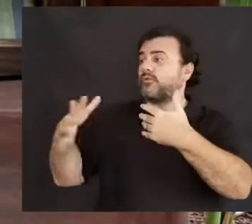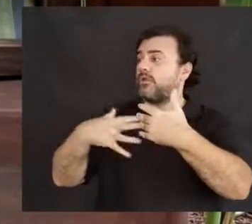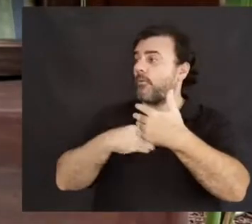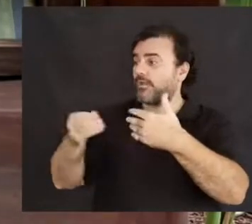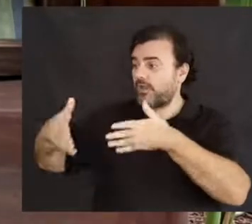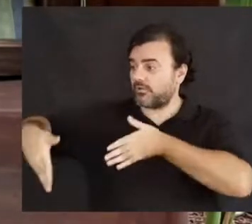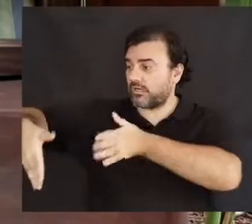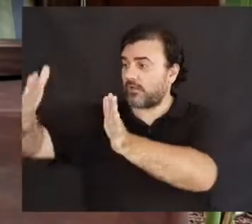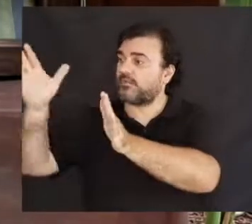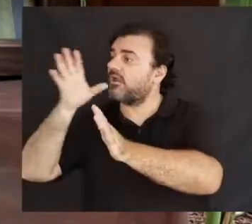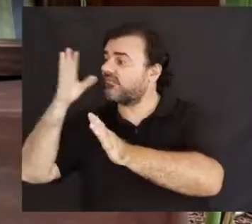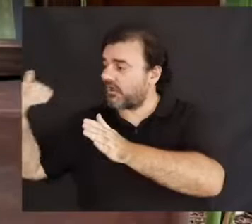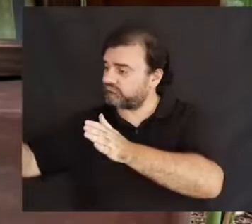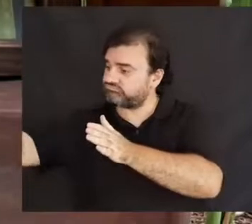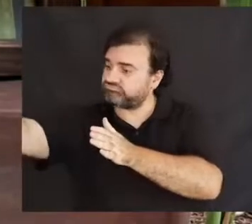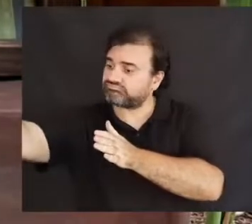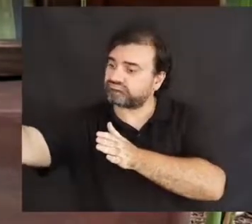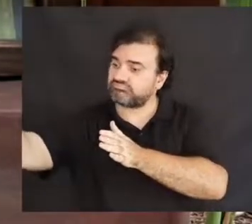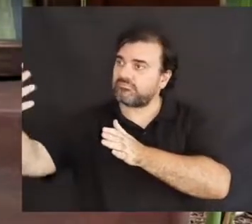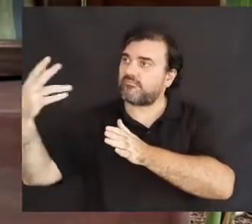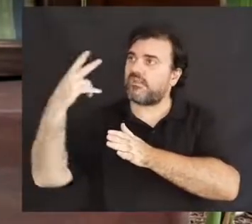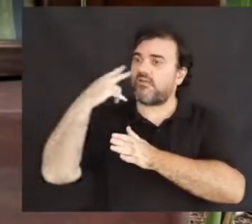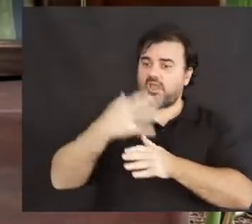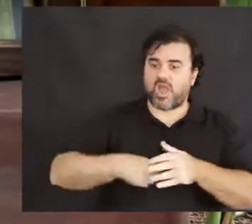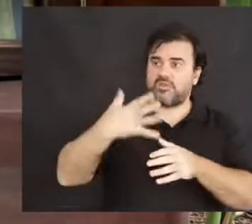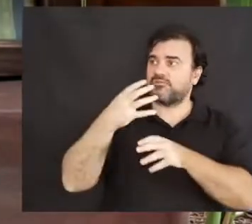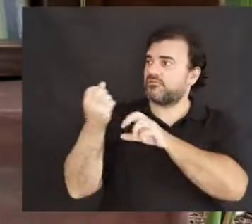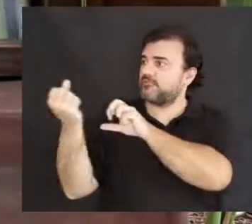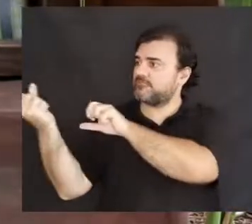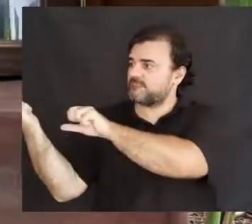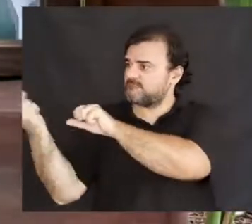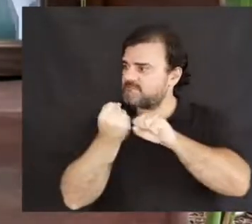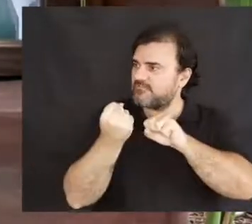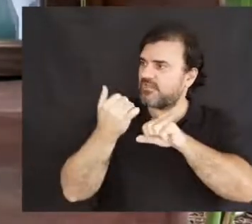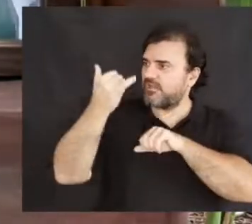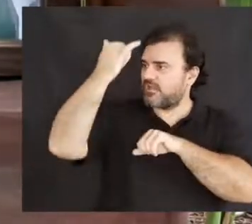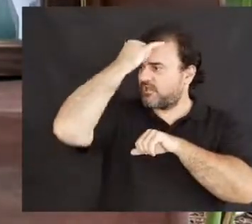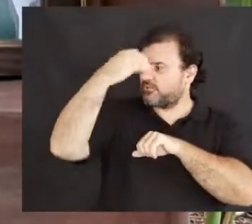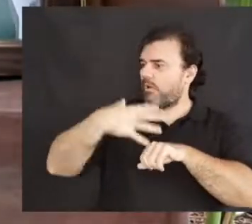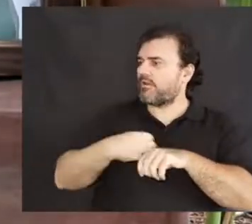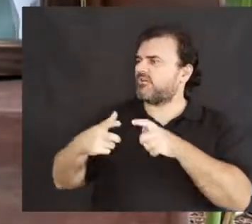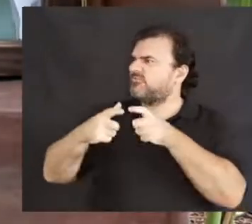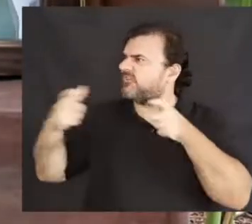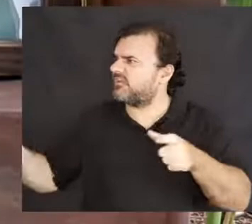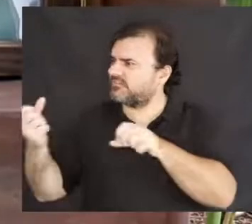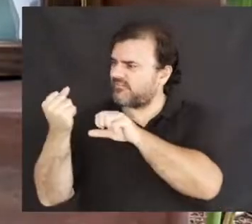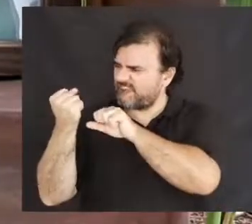los caminos de las fincas lindantes, vi al Jincho traer amarrado de una soga un enorme toro